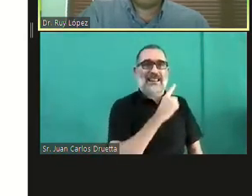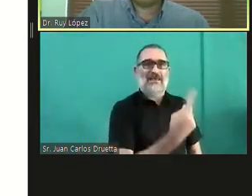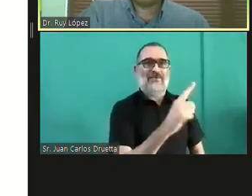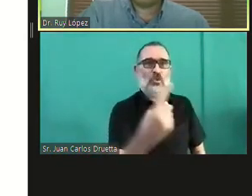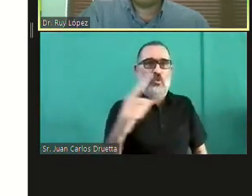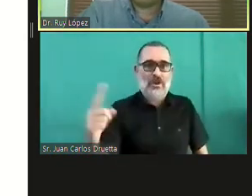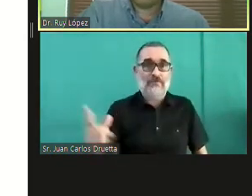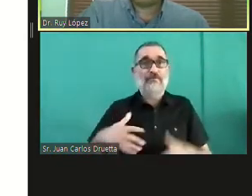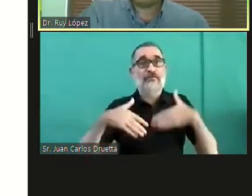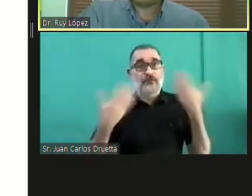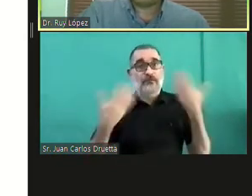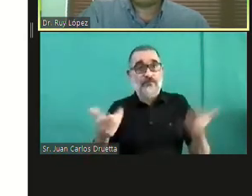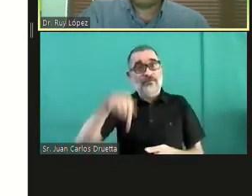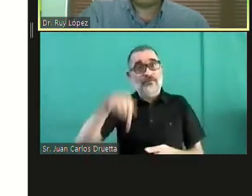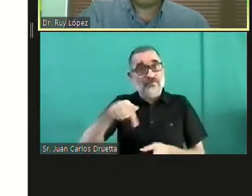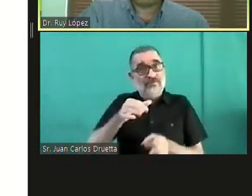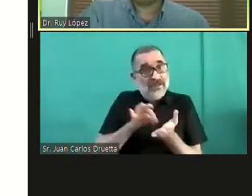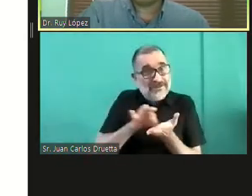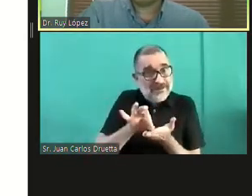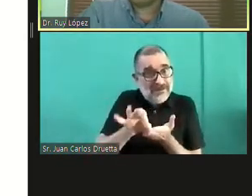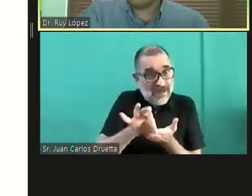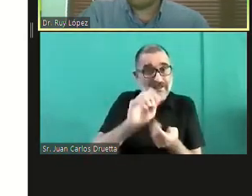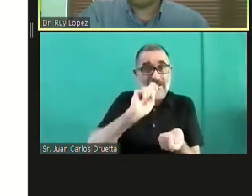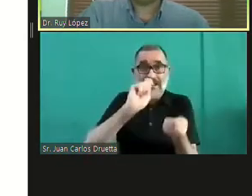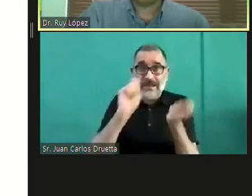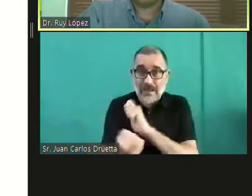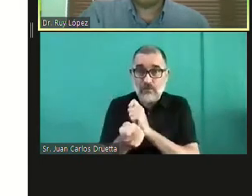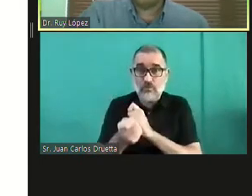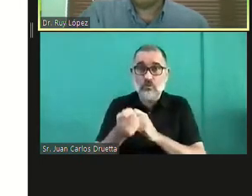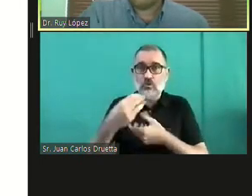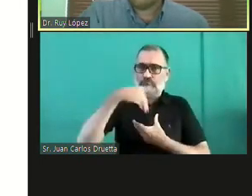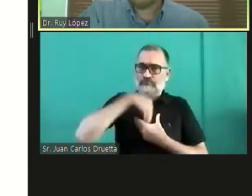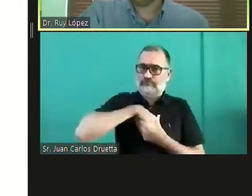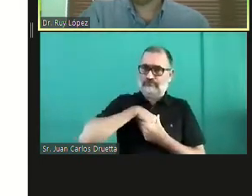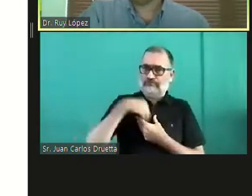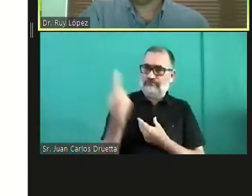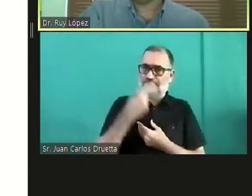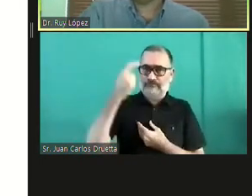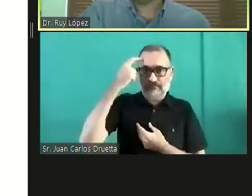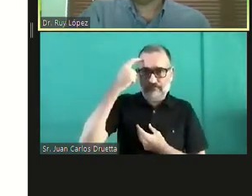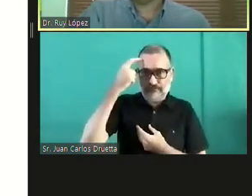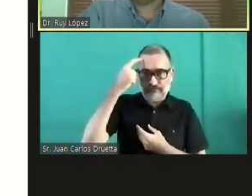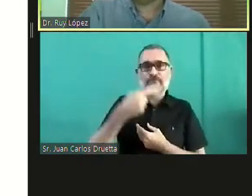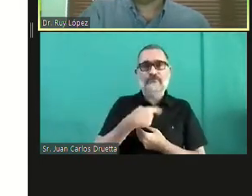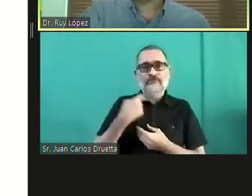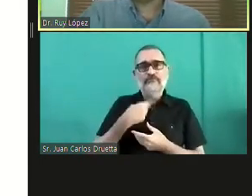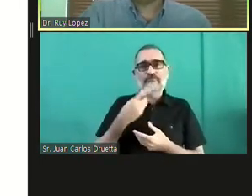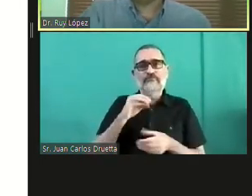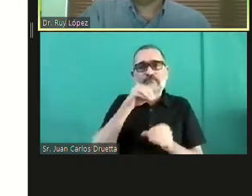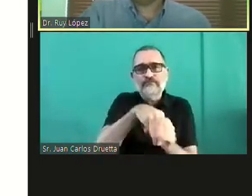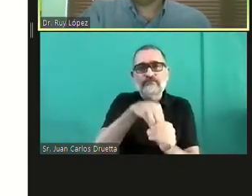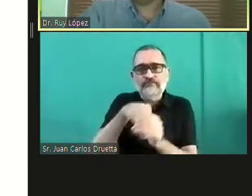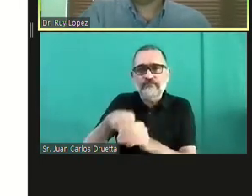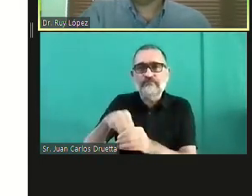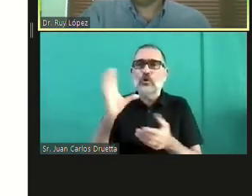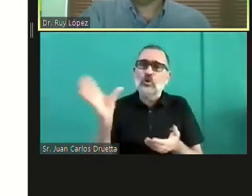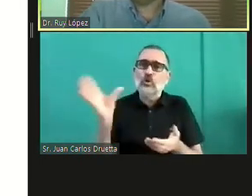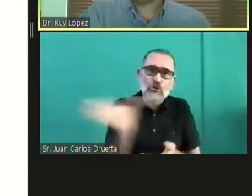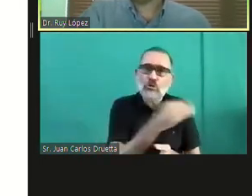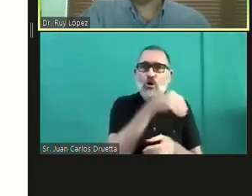de control del de tabaco tanto en publicidad en medios de